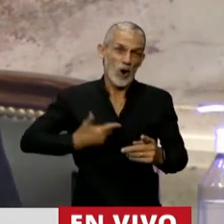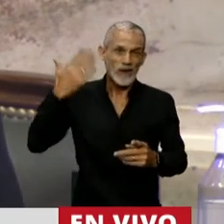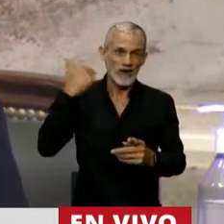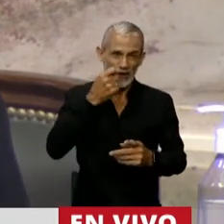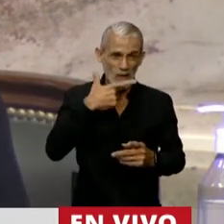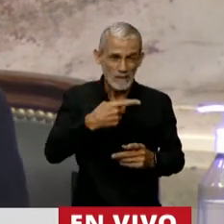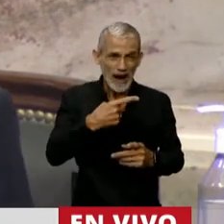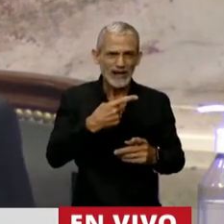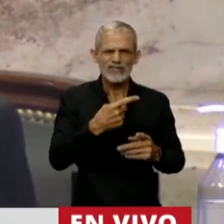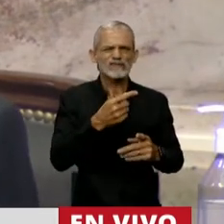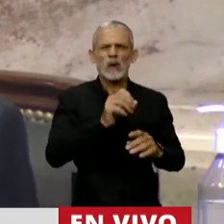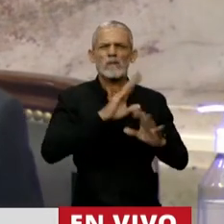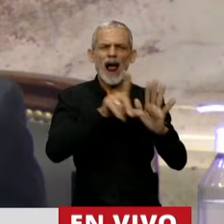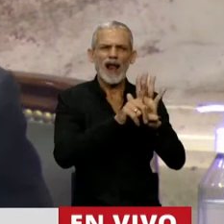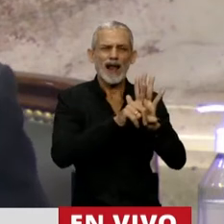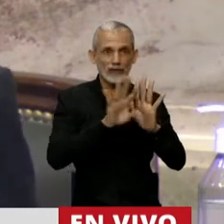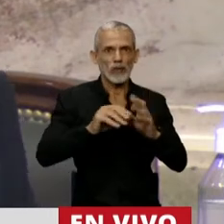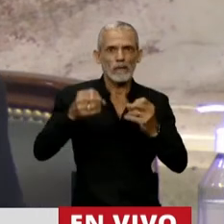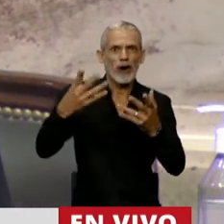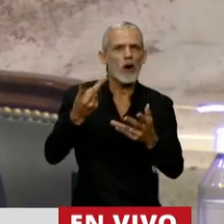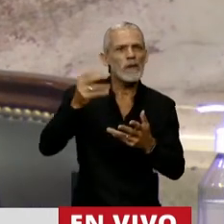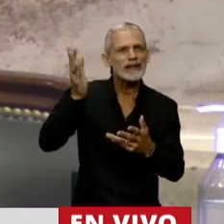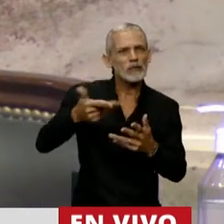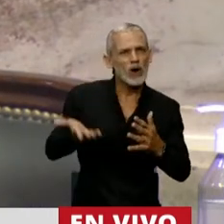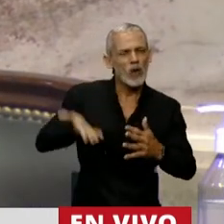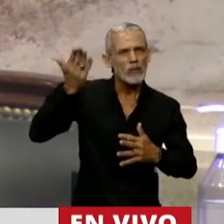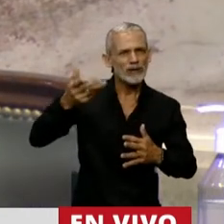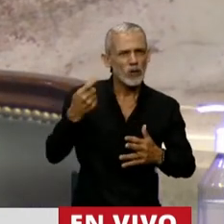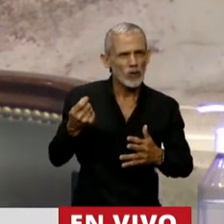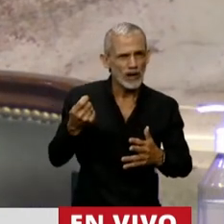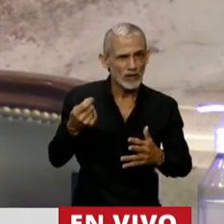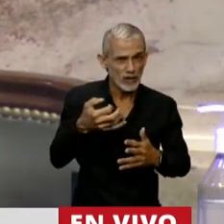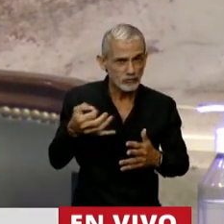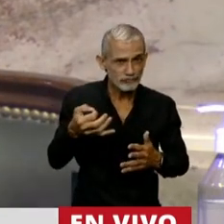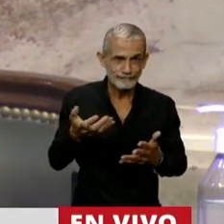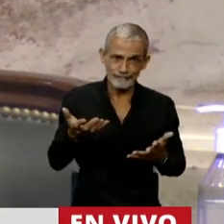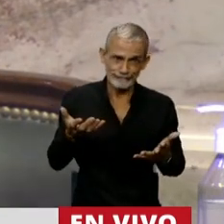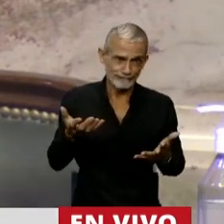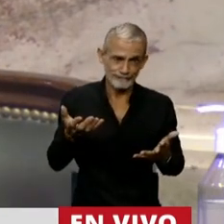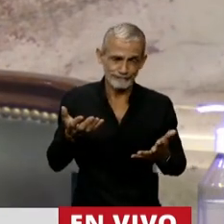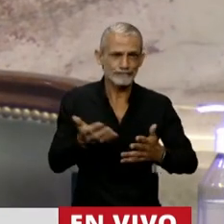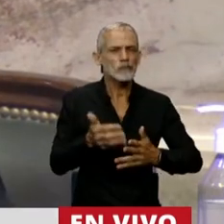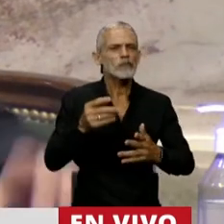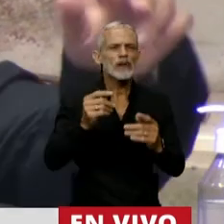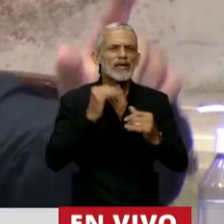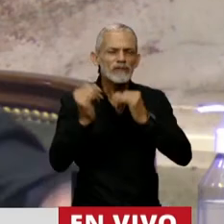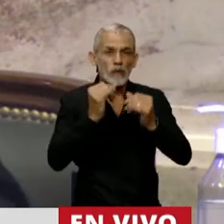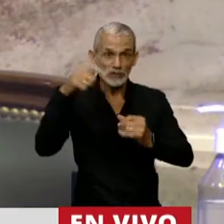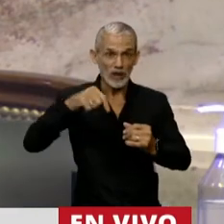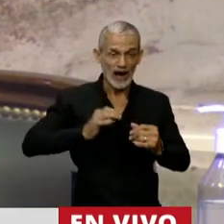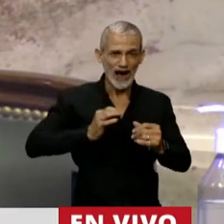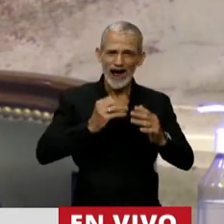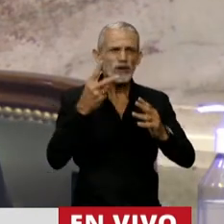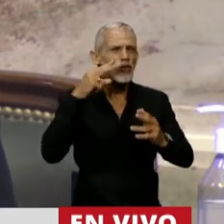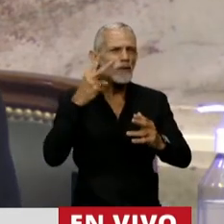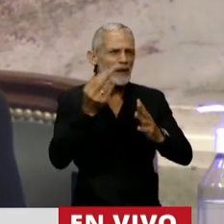esa consigna le iba a mejorar los saberes a los jubilados y pensionados. Los datos de este 2020, lo decíamos ya hace un año